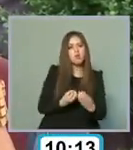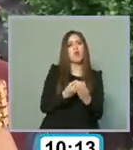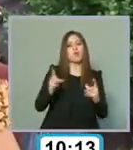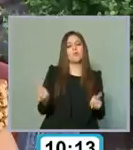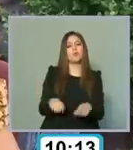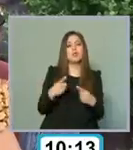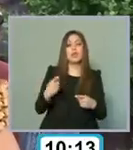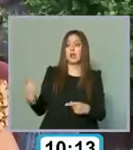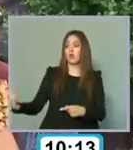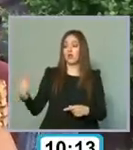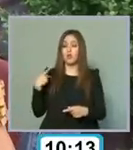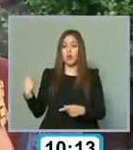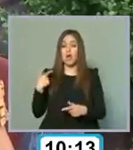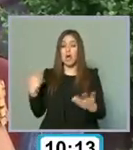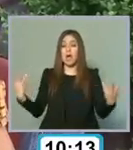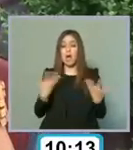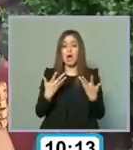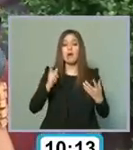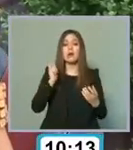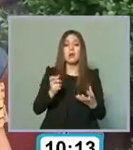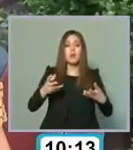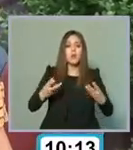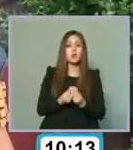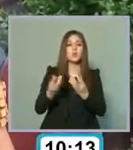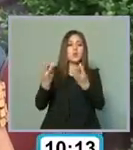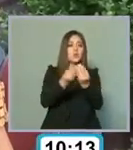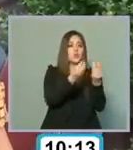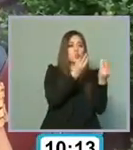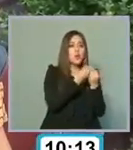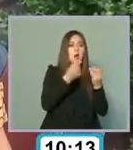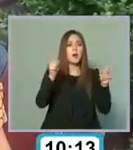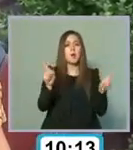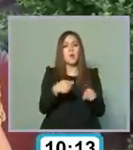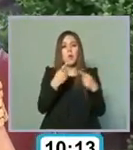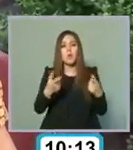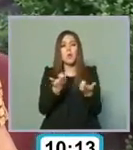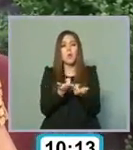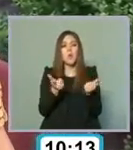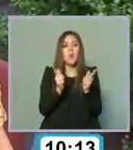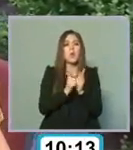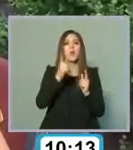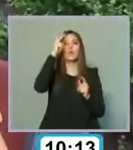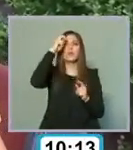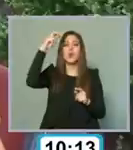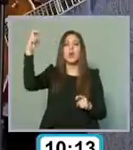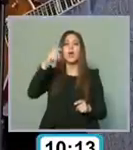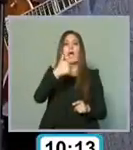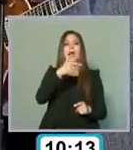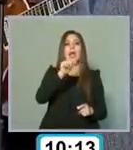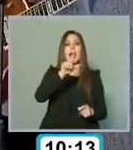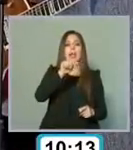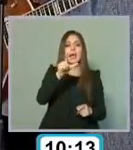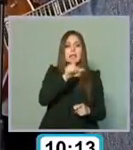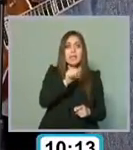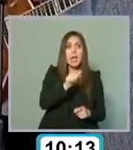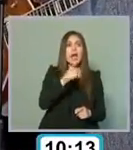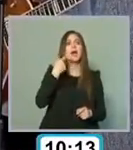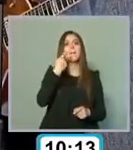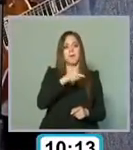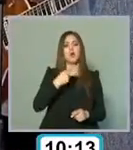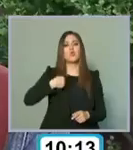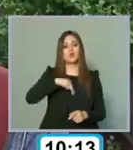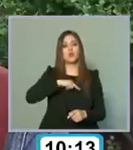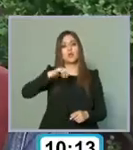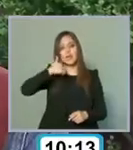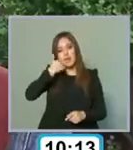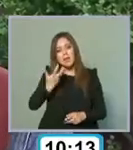había como un conjunto de bandas que hablaban de sueños, de galaxias, de otros mundos, y nosotros queríamos centrarnos aquí, pero hacerlo con